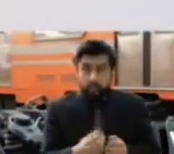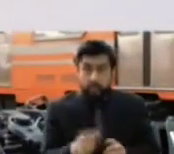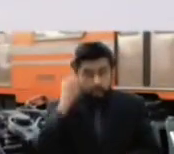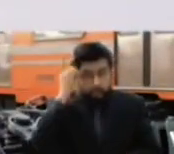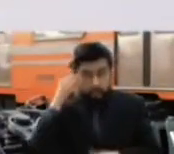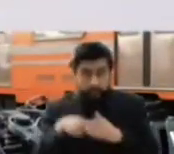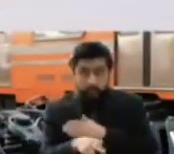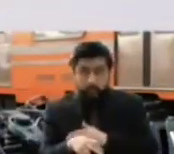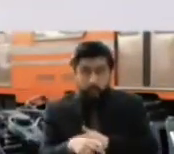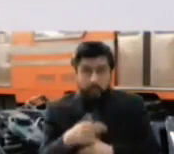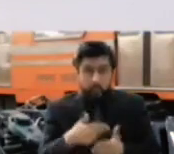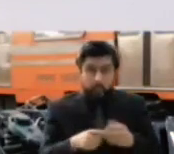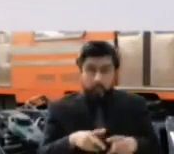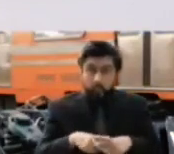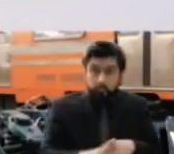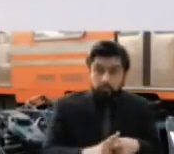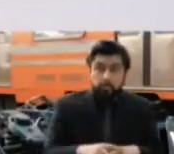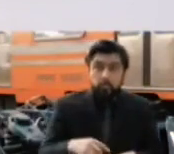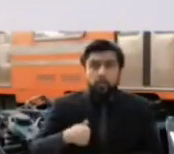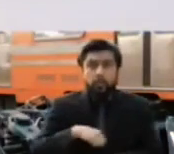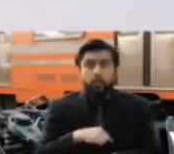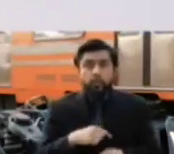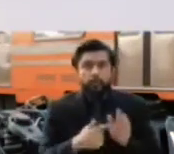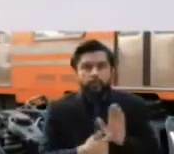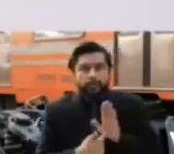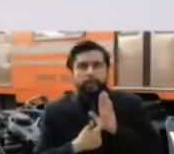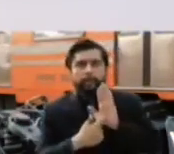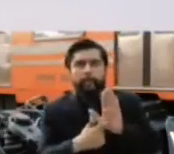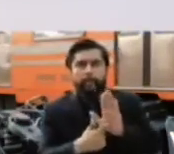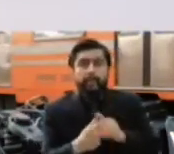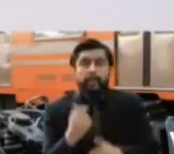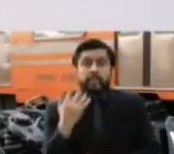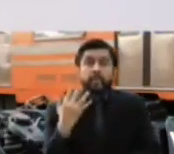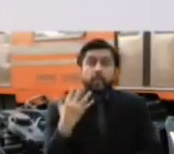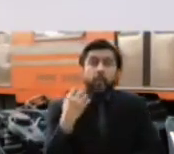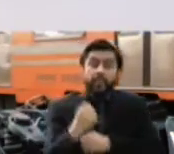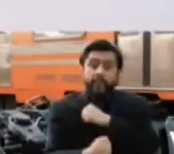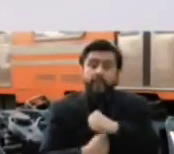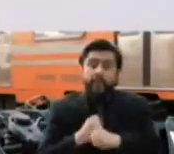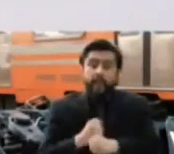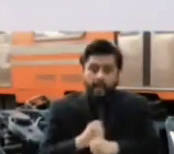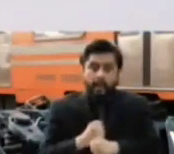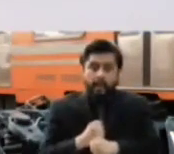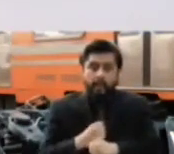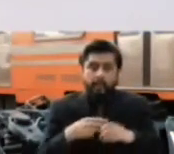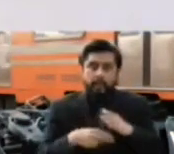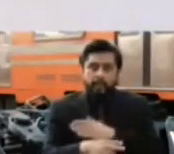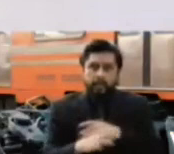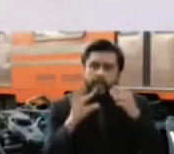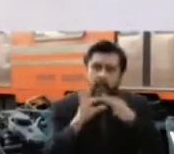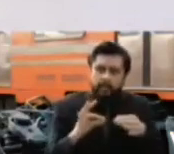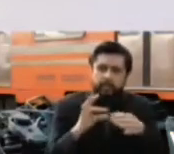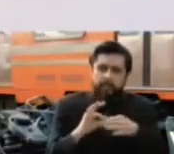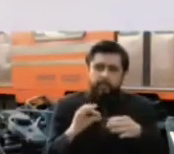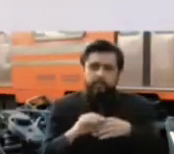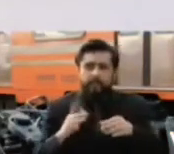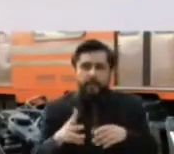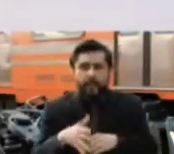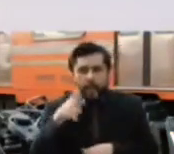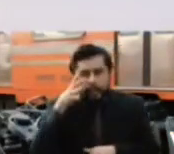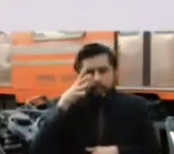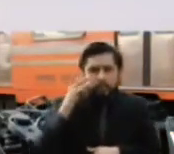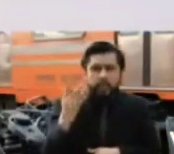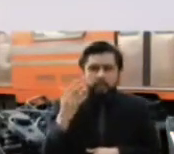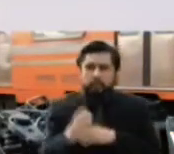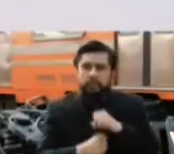Zaragoza, donde presentamos lo que serían los siguientes 50 años del metro y cuáles eran los proyectos prioritarios del metro de la Ciudad de México y